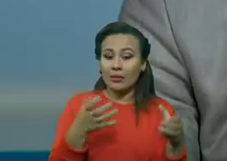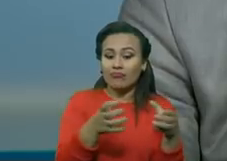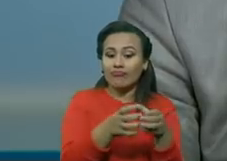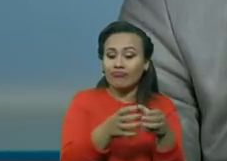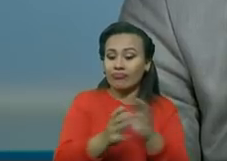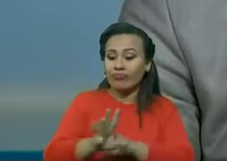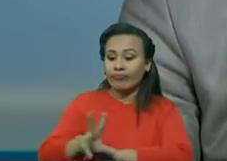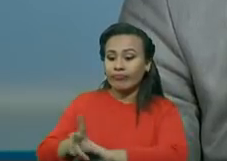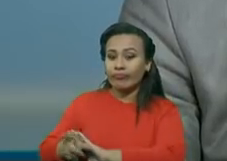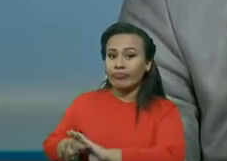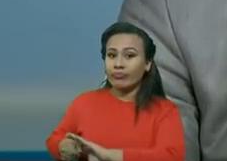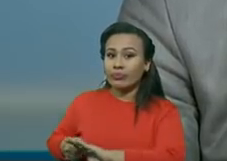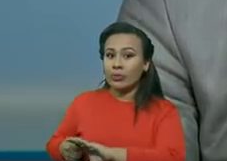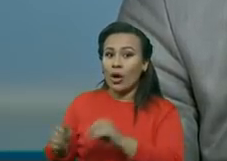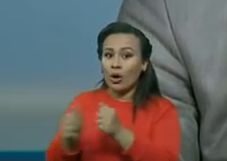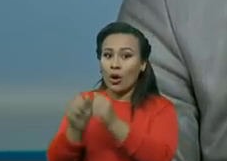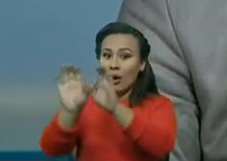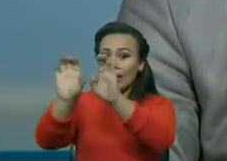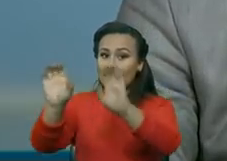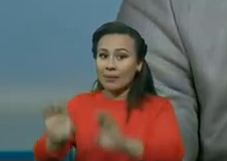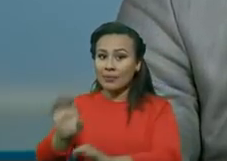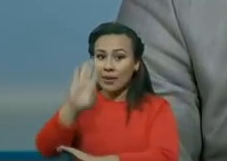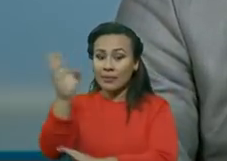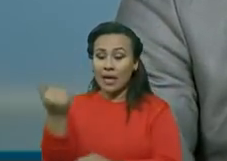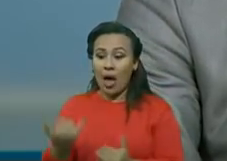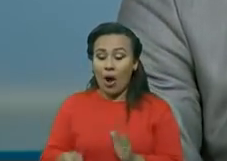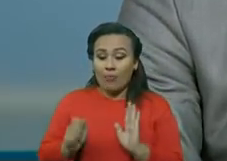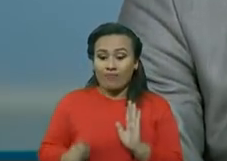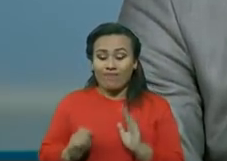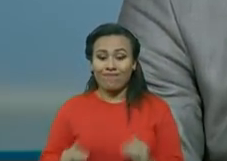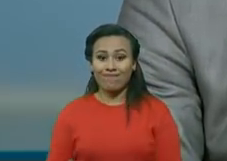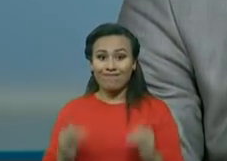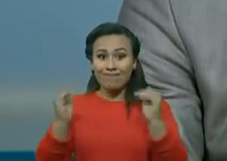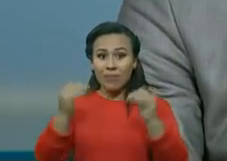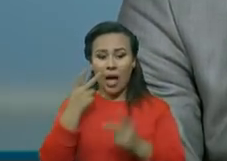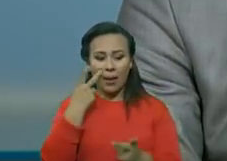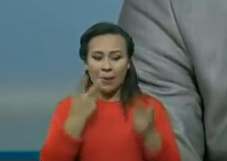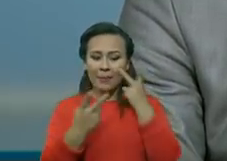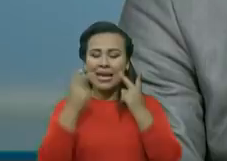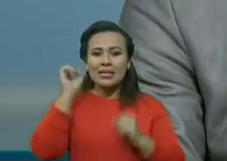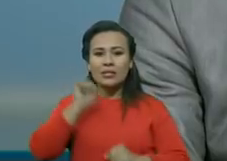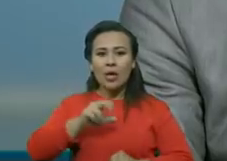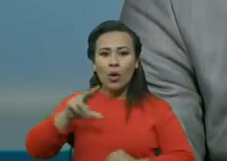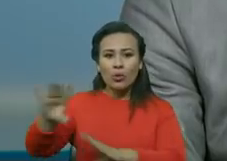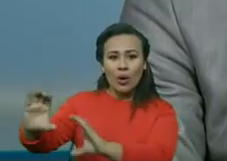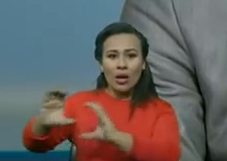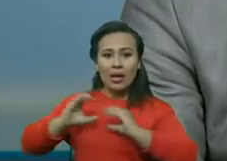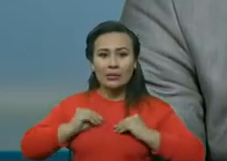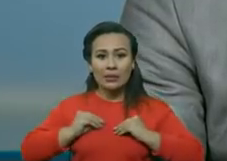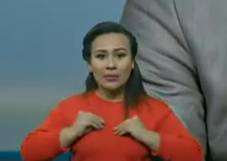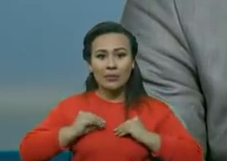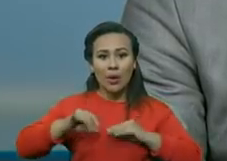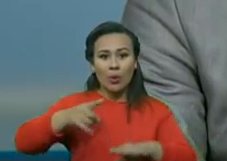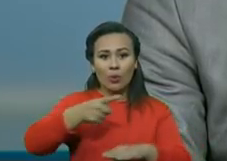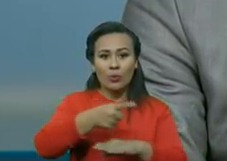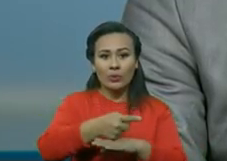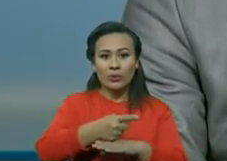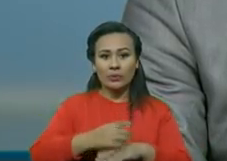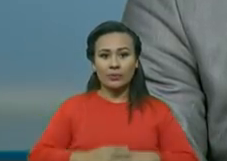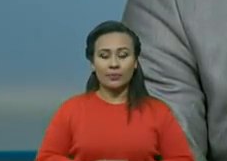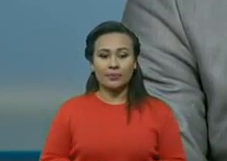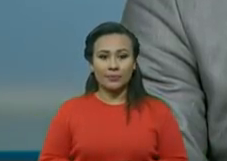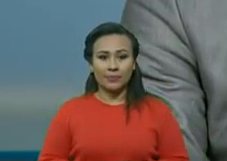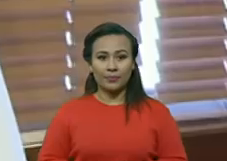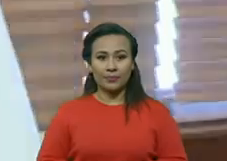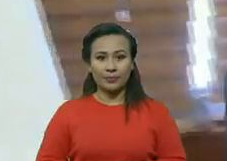caso Odebrecht. La Corte Constitucional deberá calificar la admisibilidad del juicio político.